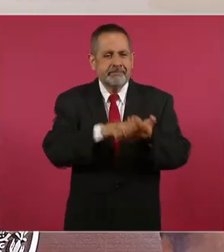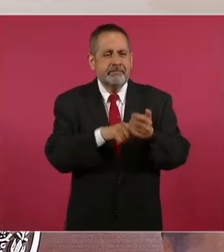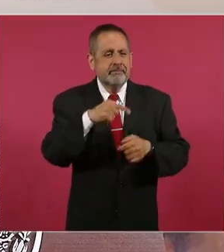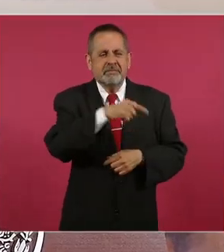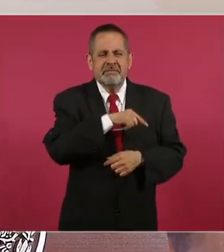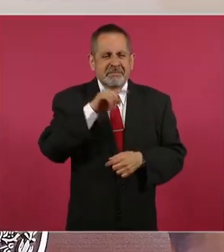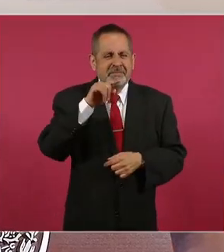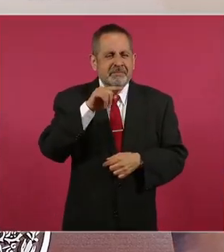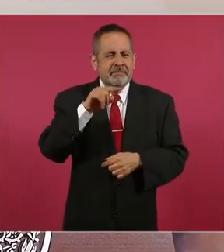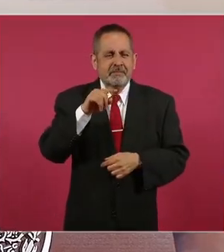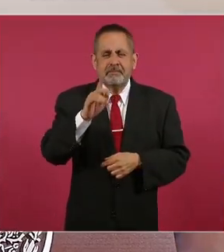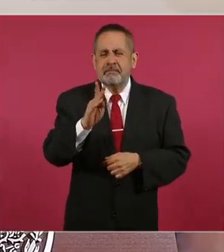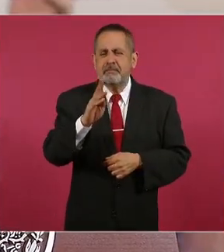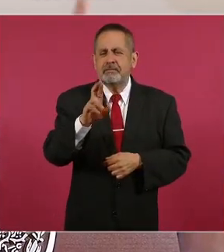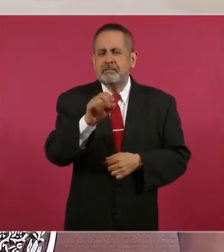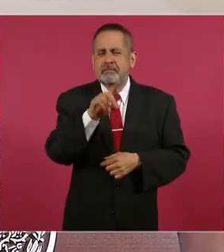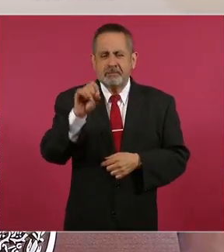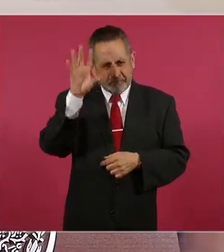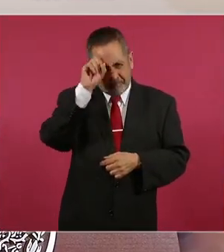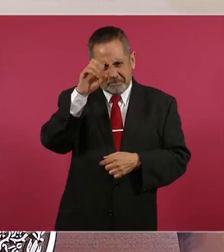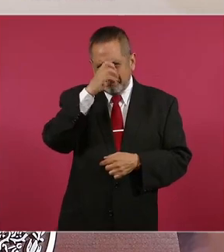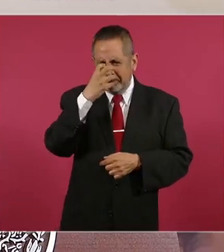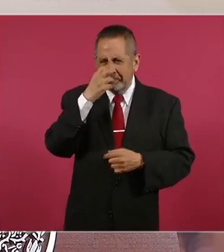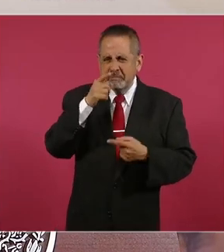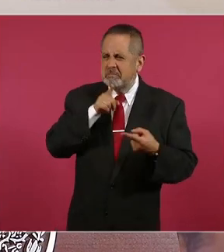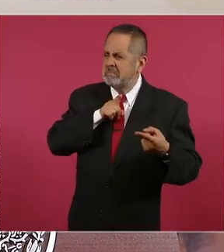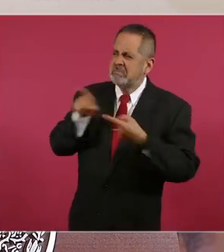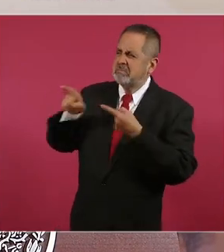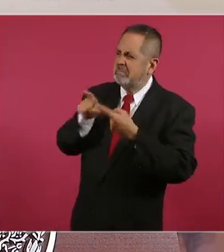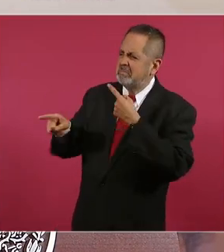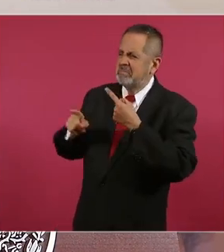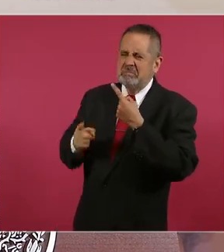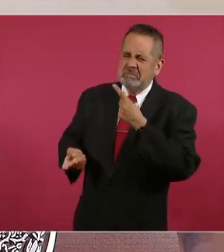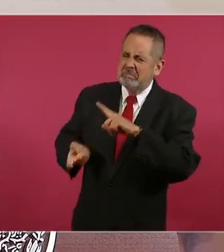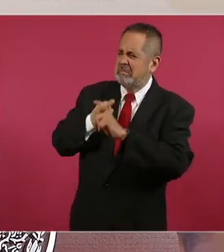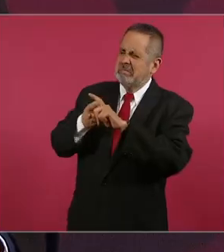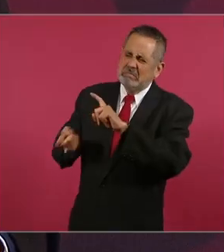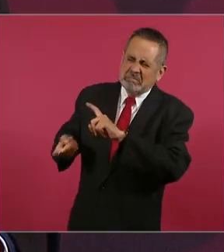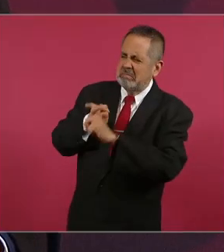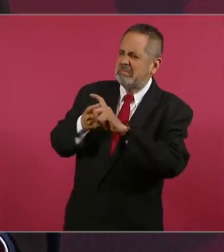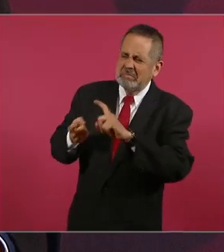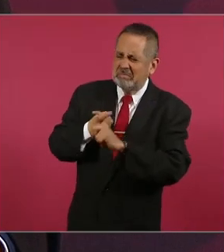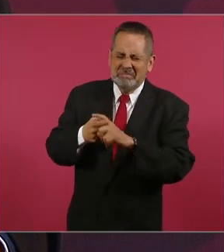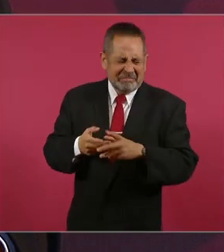volvió a insultar, insulta a todo mundo, mientan madre.